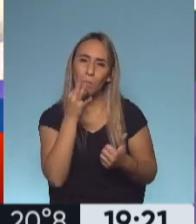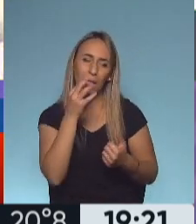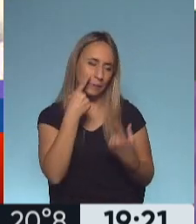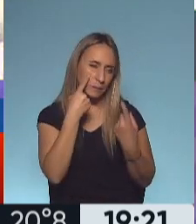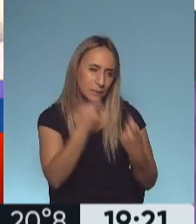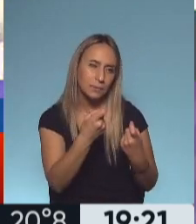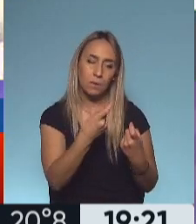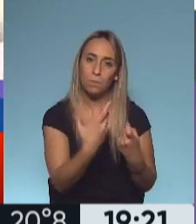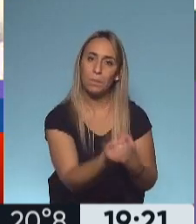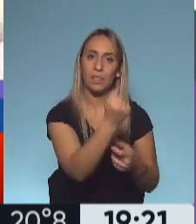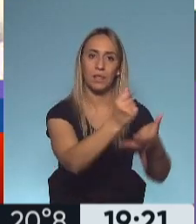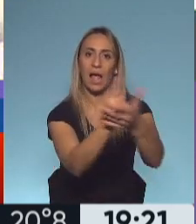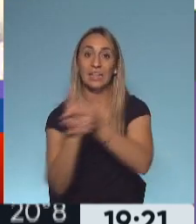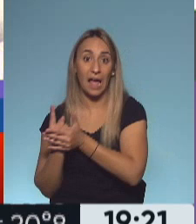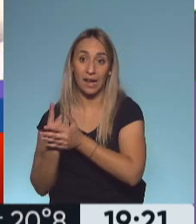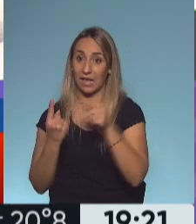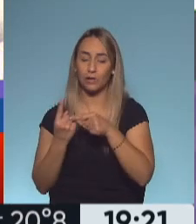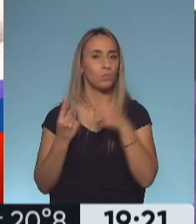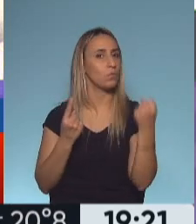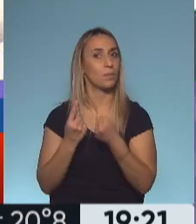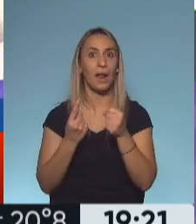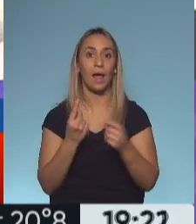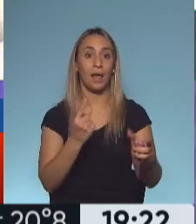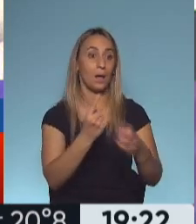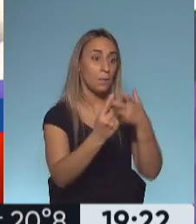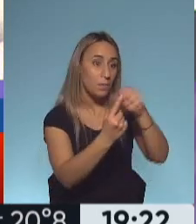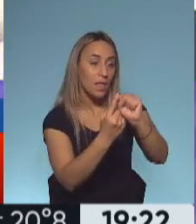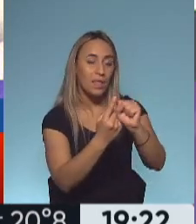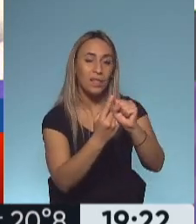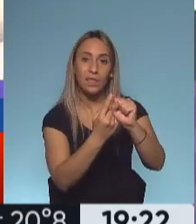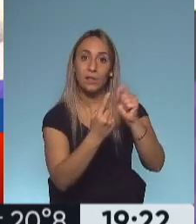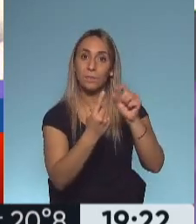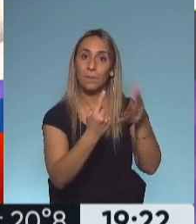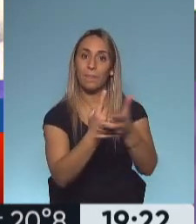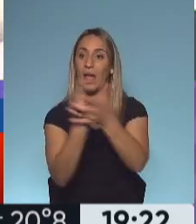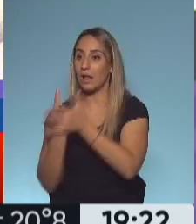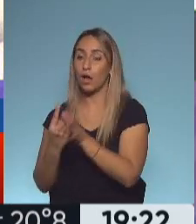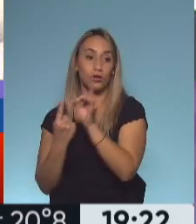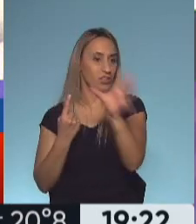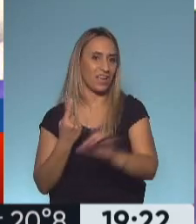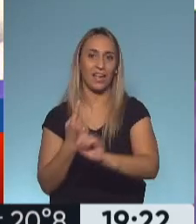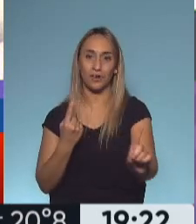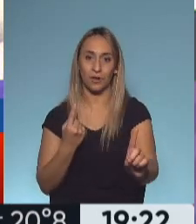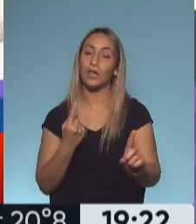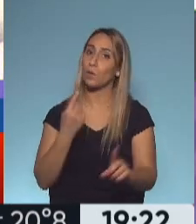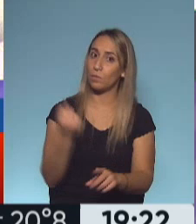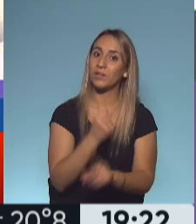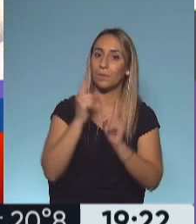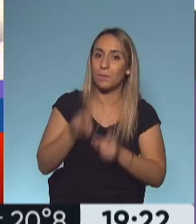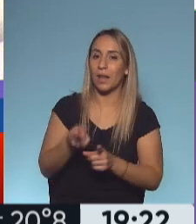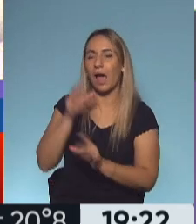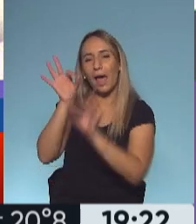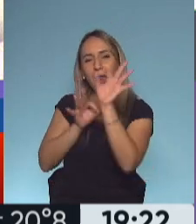muy importante para evitar la contagiosidad y por lo tanto la posibilidad de nuevas variantes. Y también, por